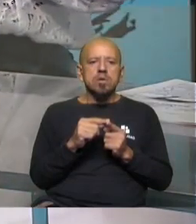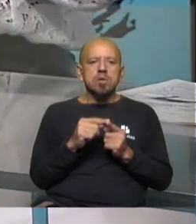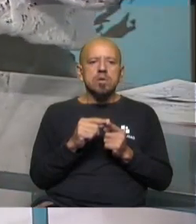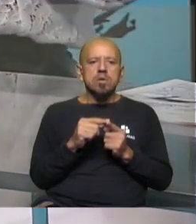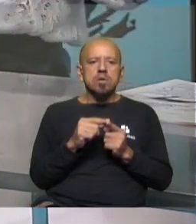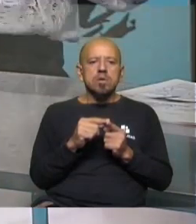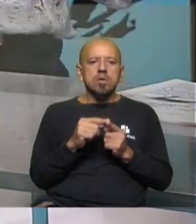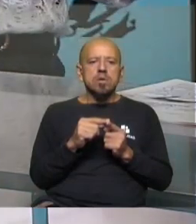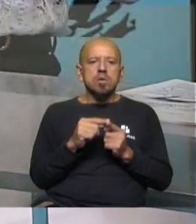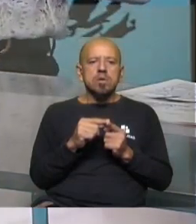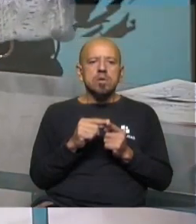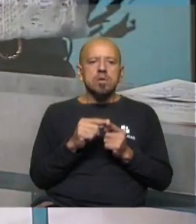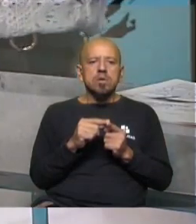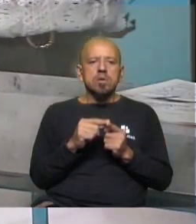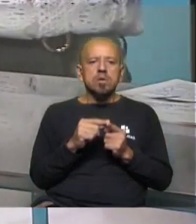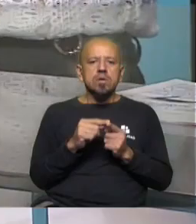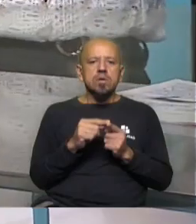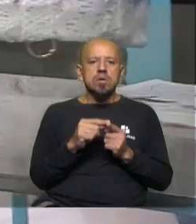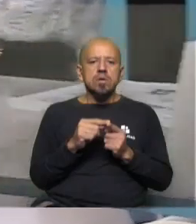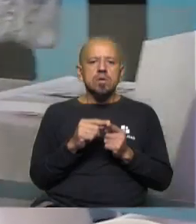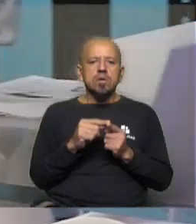el micrófono del invitado